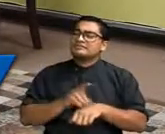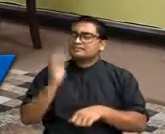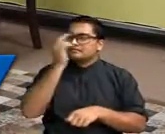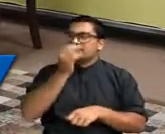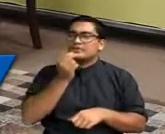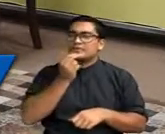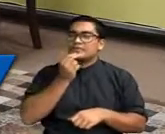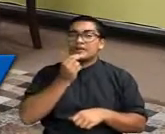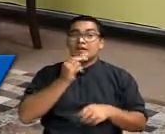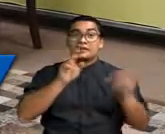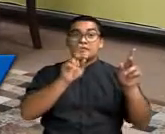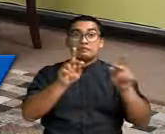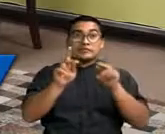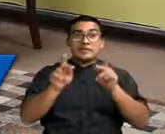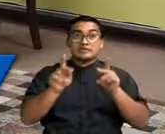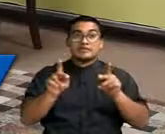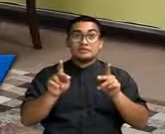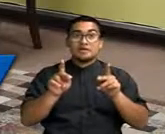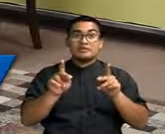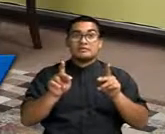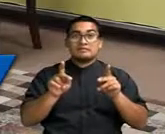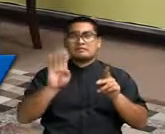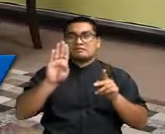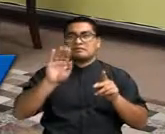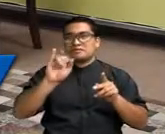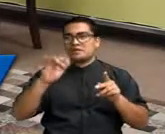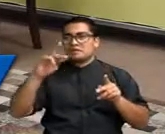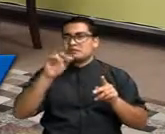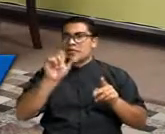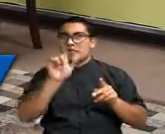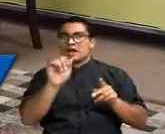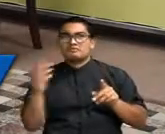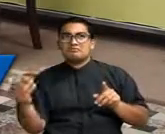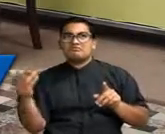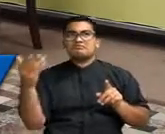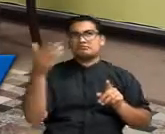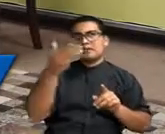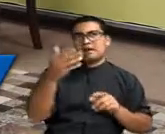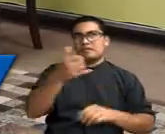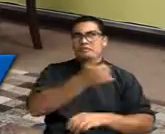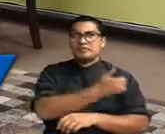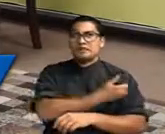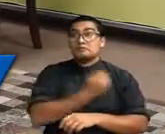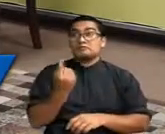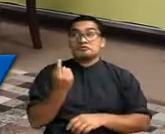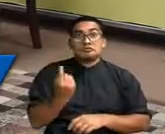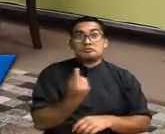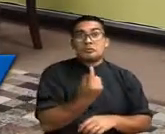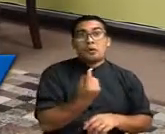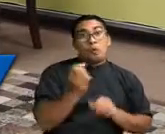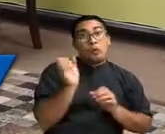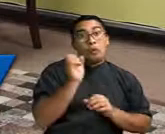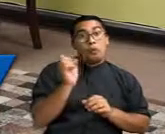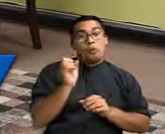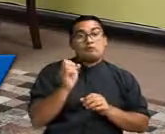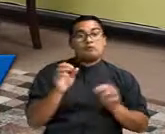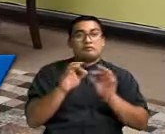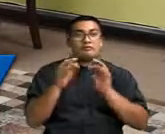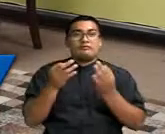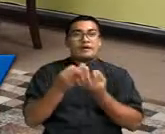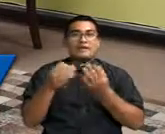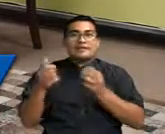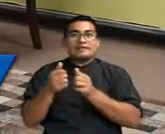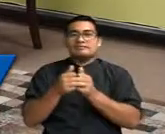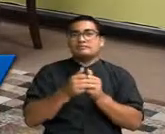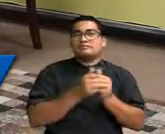Psicosocial por este trastorno? ¿Las personas que llegan solas o en algún lugar, en otras ocasiones son